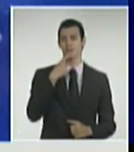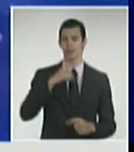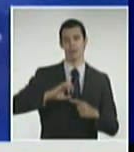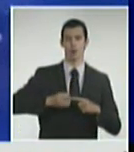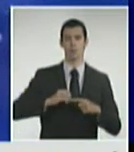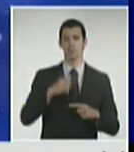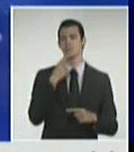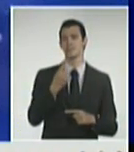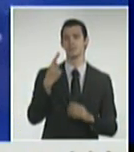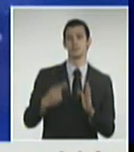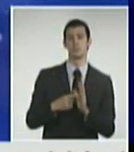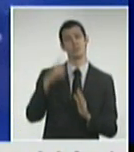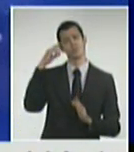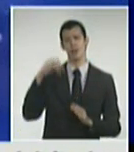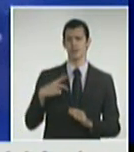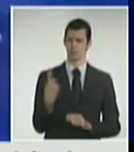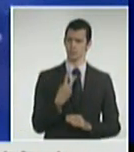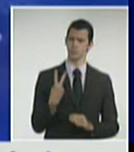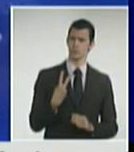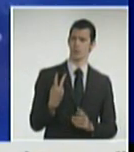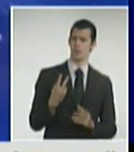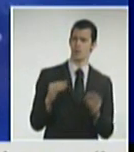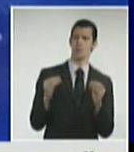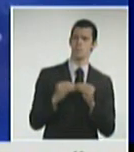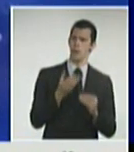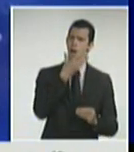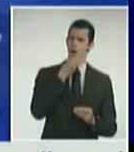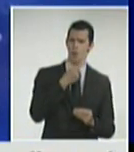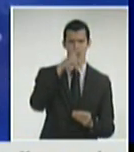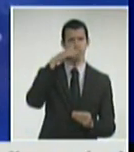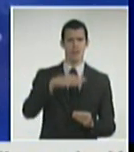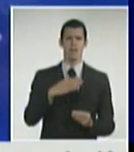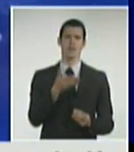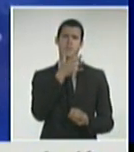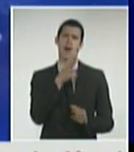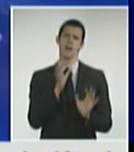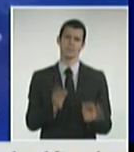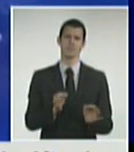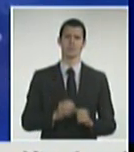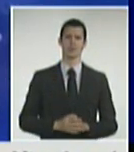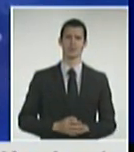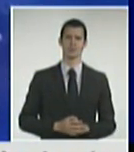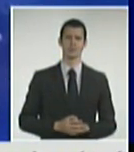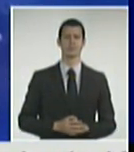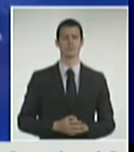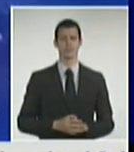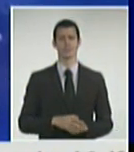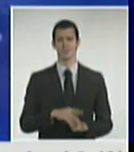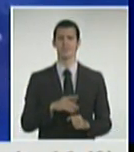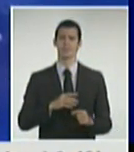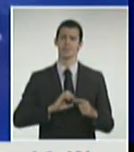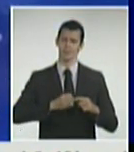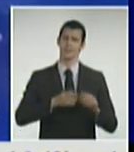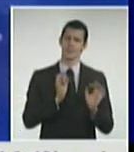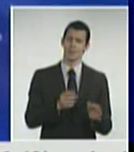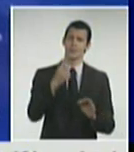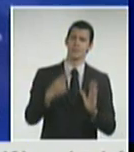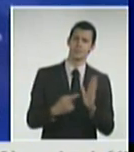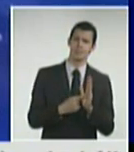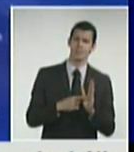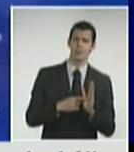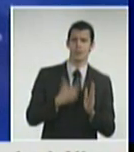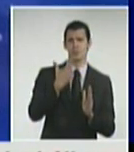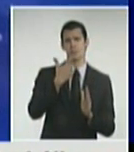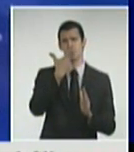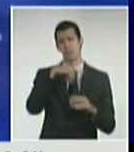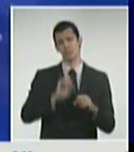claro, por parte de los padres, pero con la alegría propia de esa edad. Y que no ensombrezca la COVID realmente un día tan bonito como